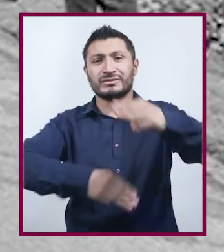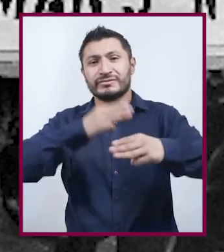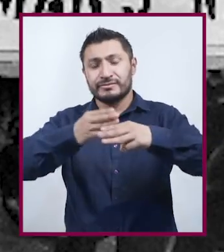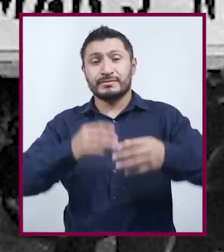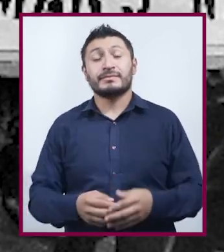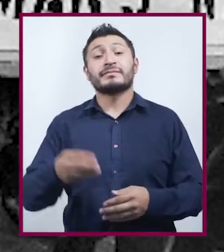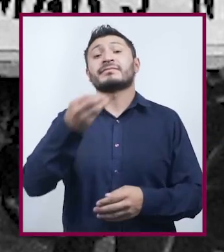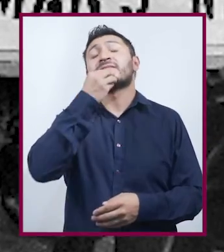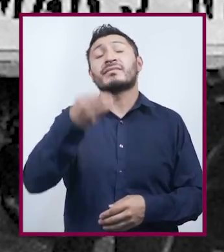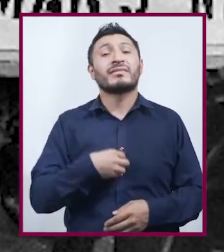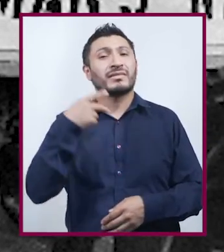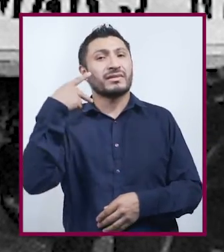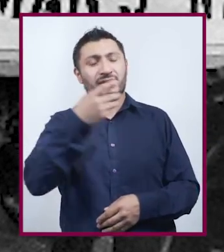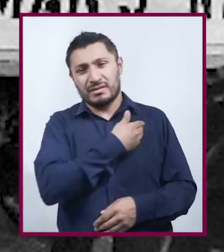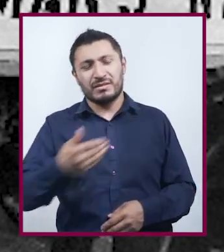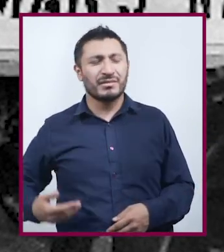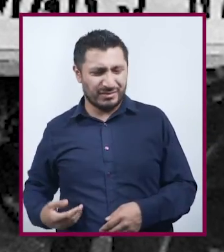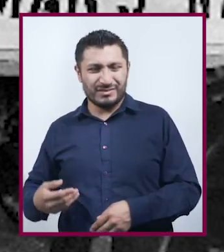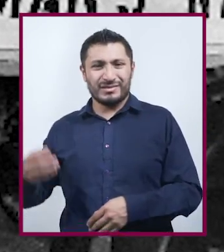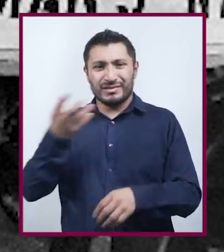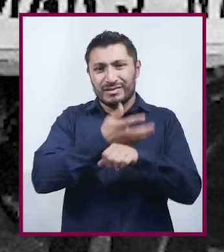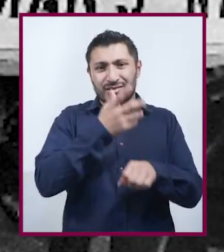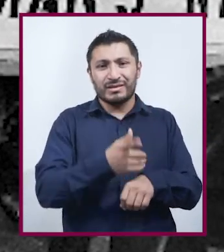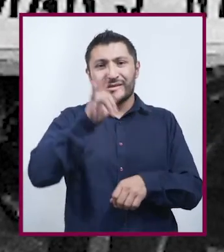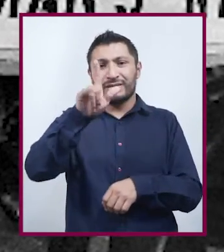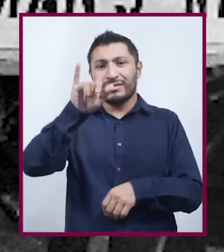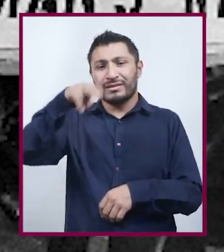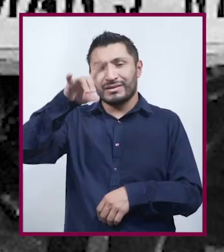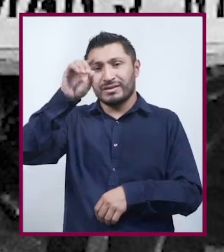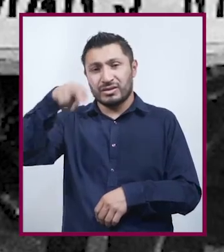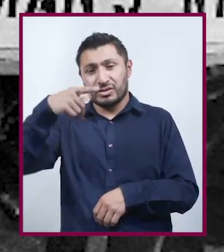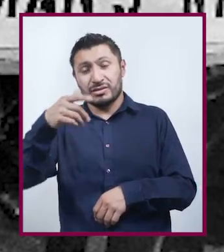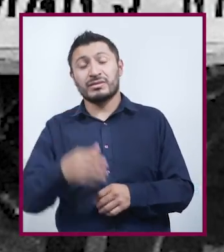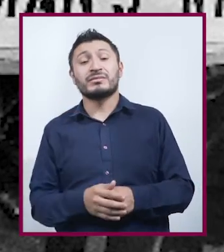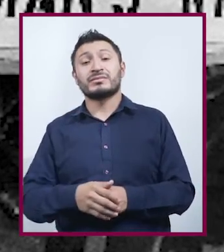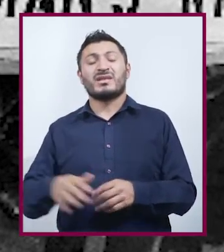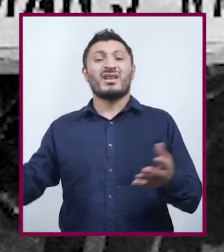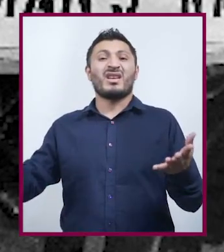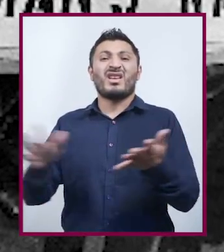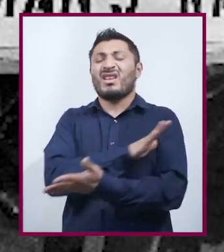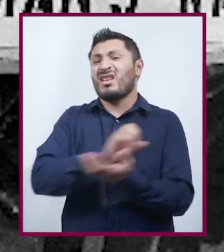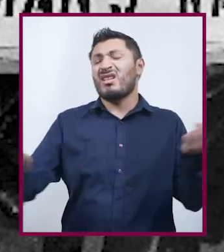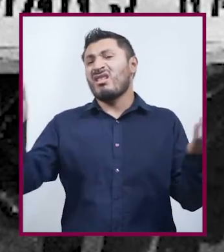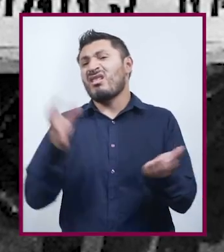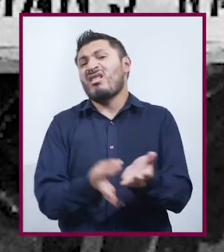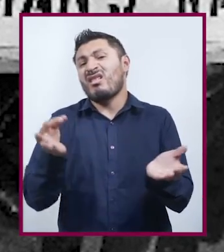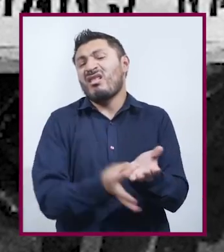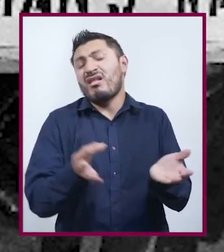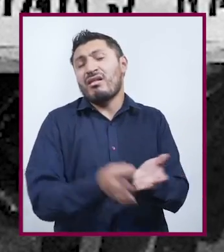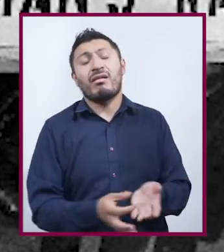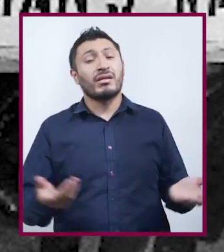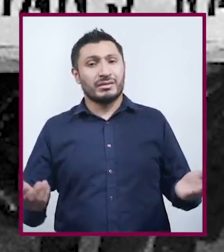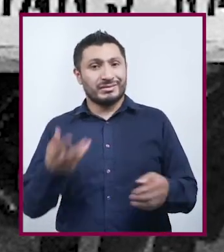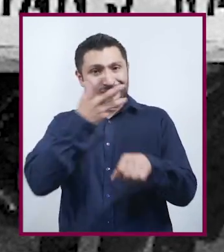mundo. Aunque la frase del presidente de los Estados Unidos, Lyndon B. Johnson, fue «destruyendo acero y hormigón»,